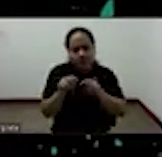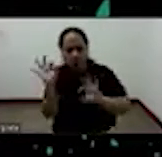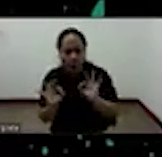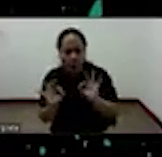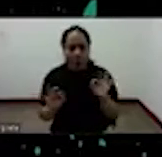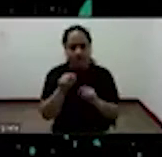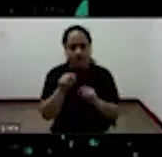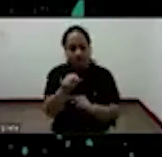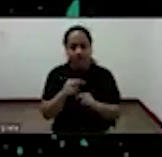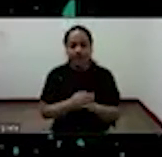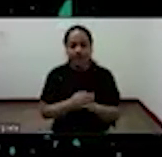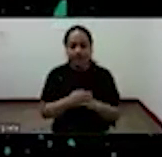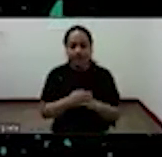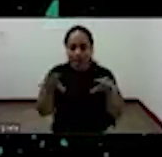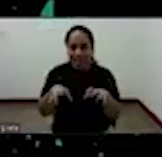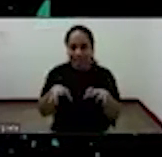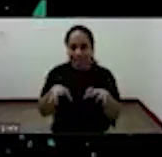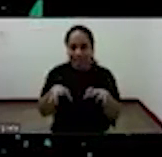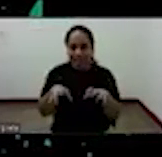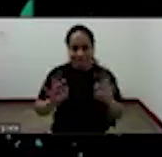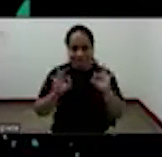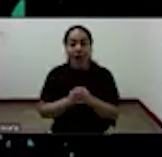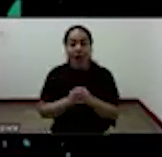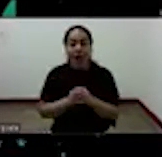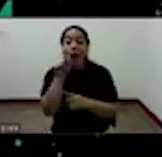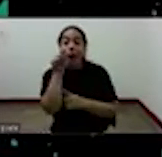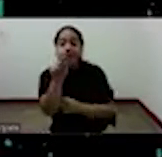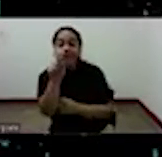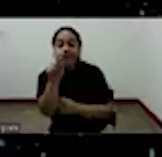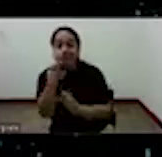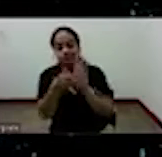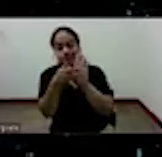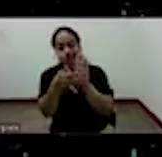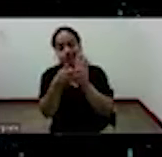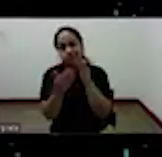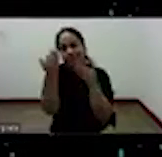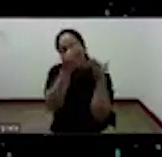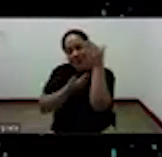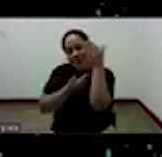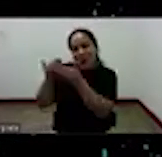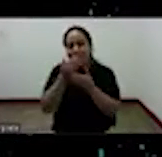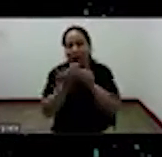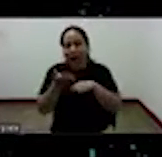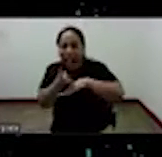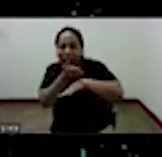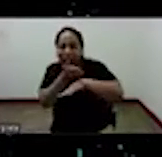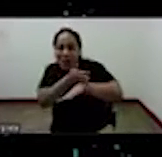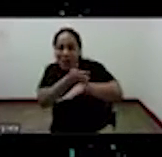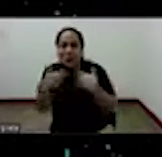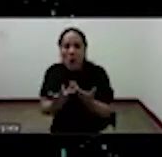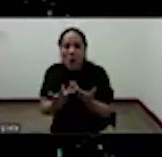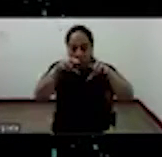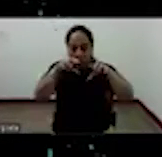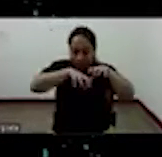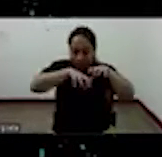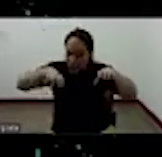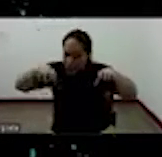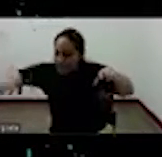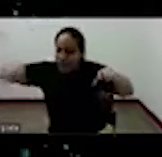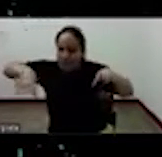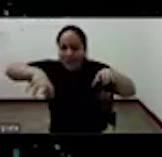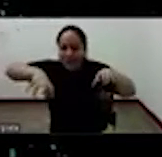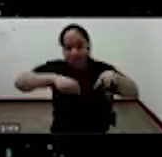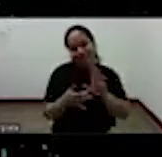la actividad. Y les quería mostrar un poquito la grafía arquitectónica de la sala,